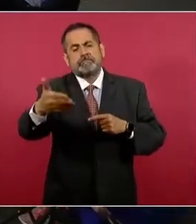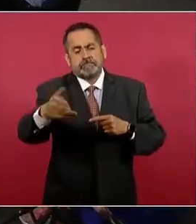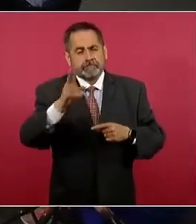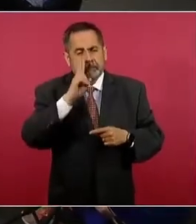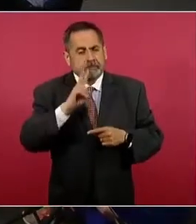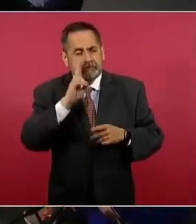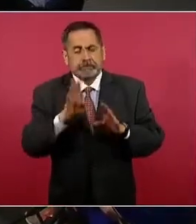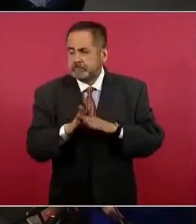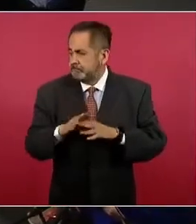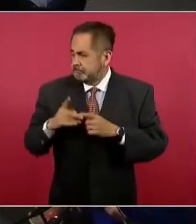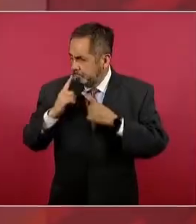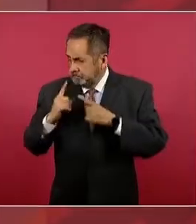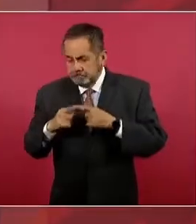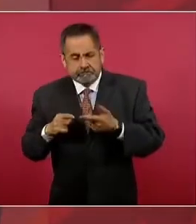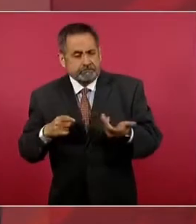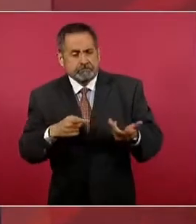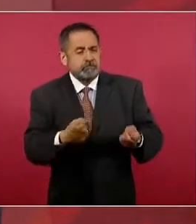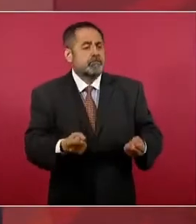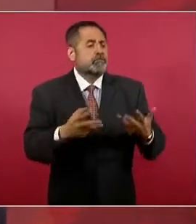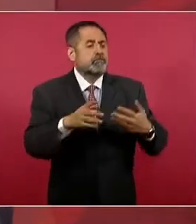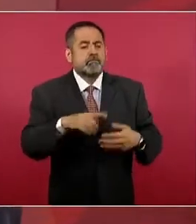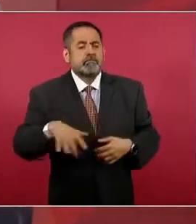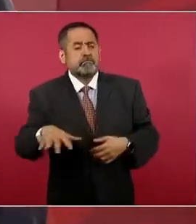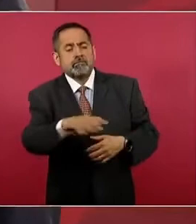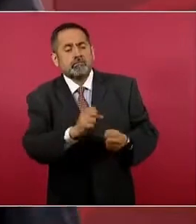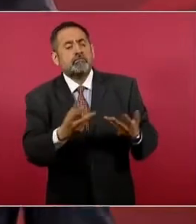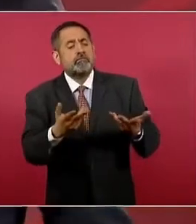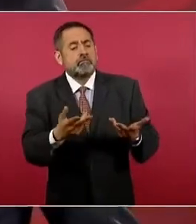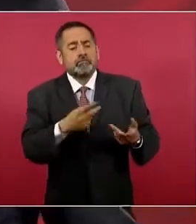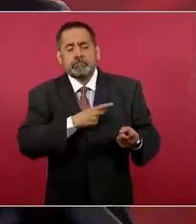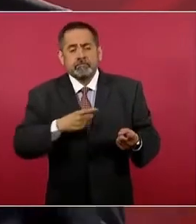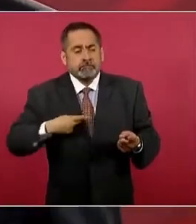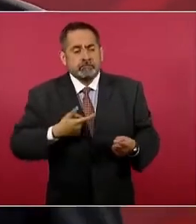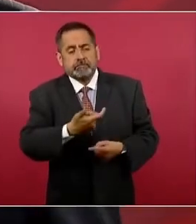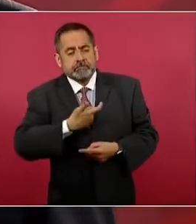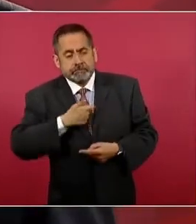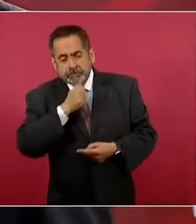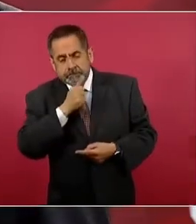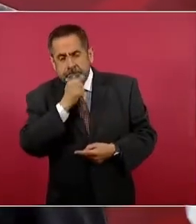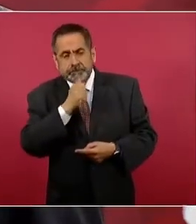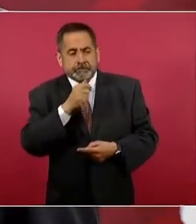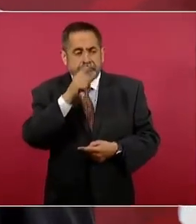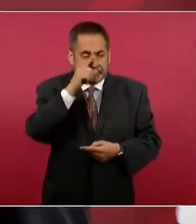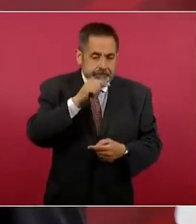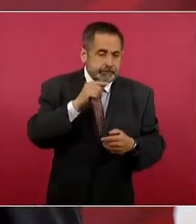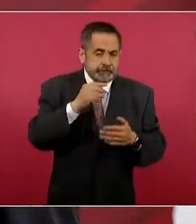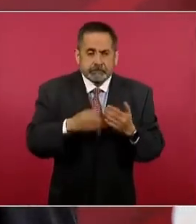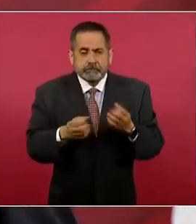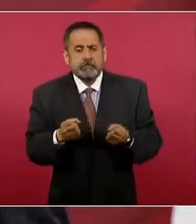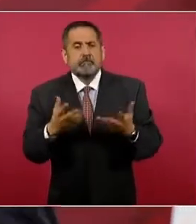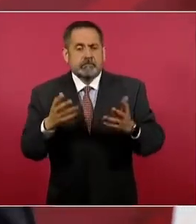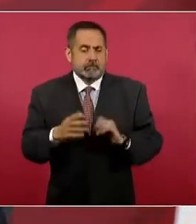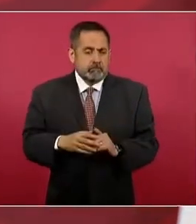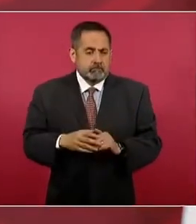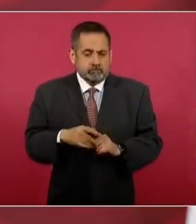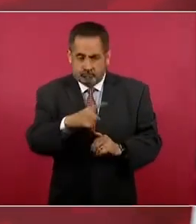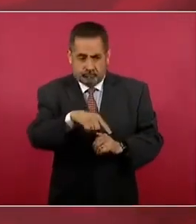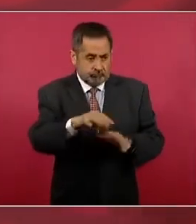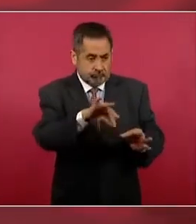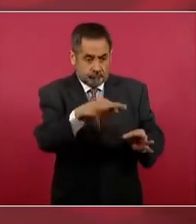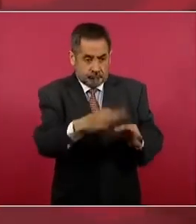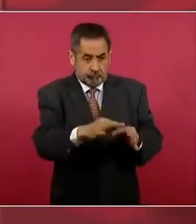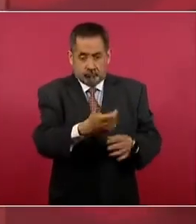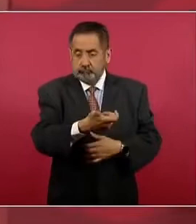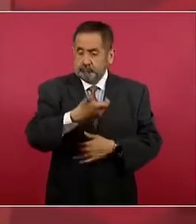haga un corte de cuántos van a terminar de pagar